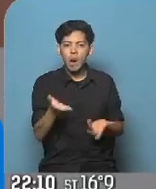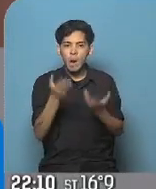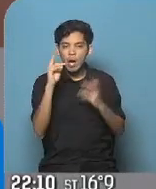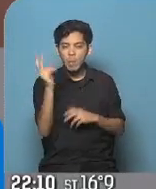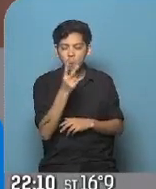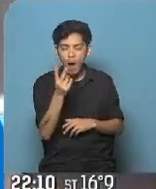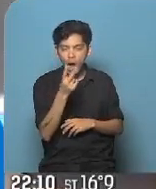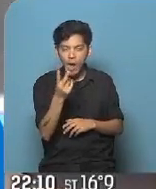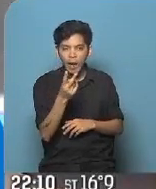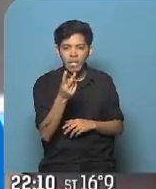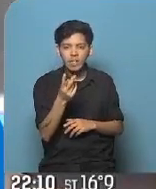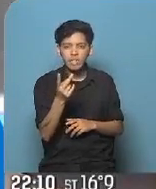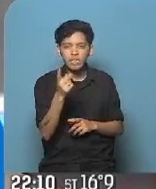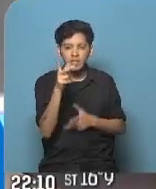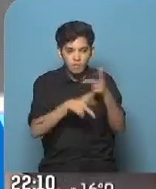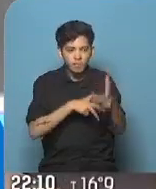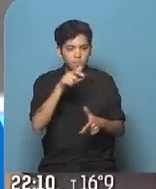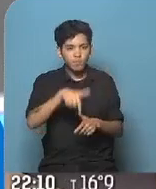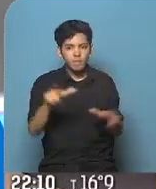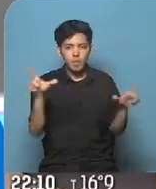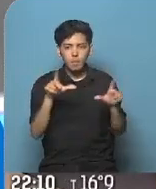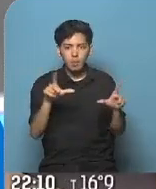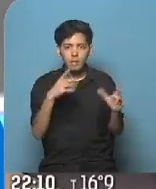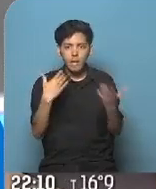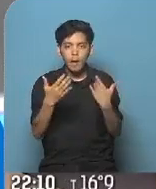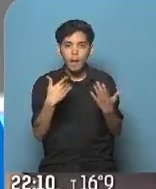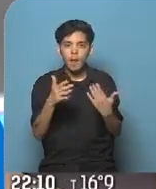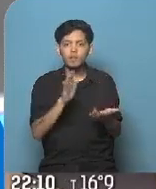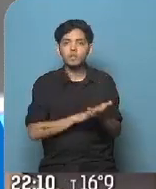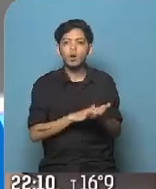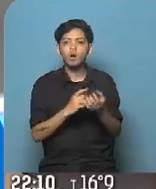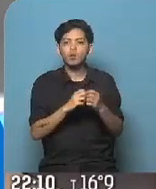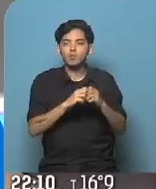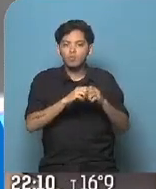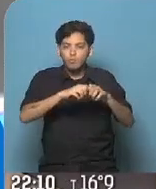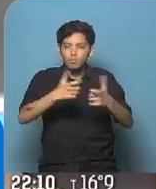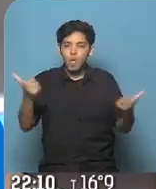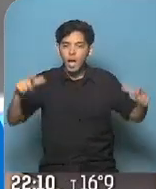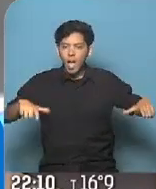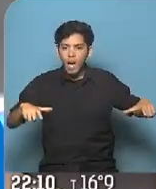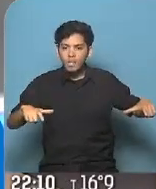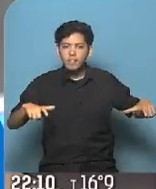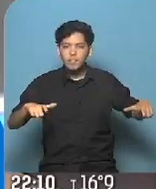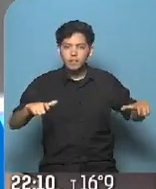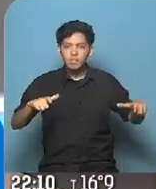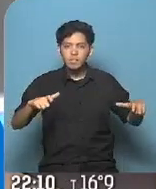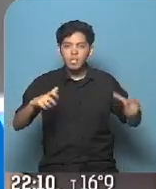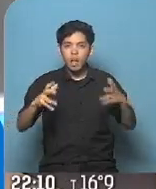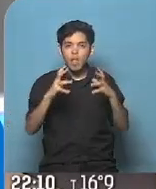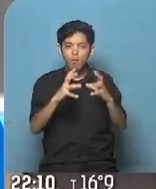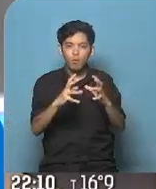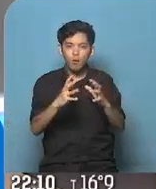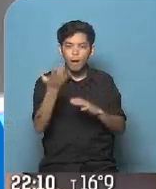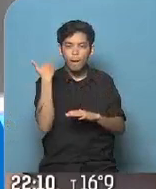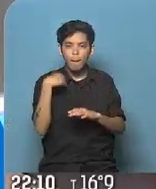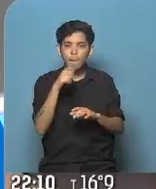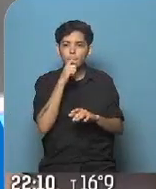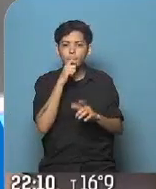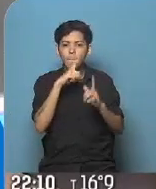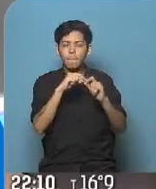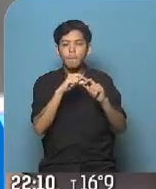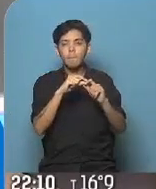acuerdo haber dicho acá en este programa, si no me equivoco, que se hablaba de todo un estadio de fútbol. En un momento había una cifra